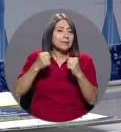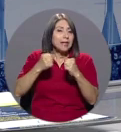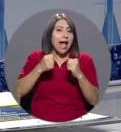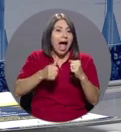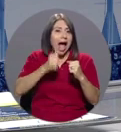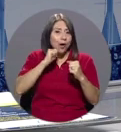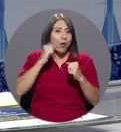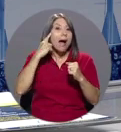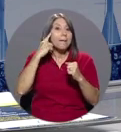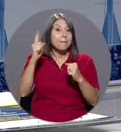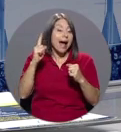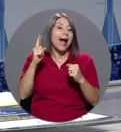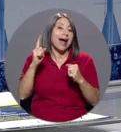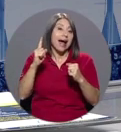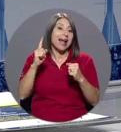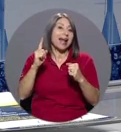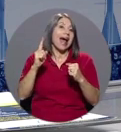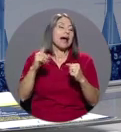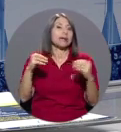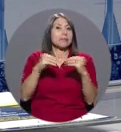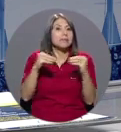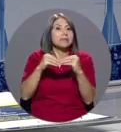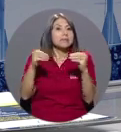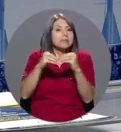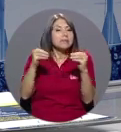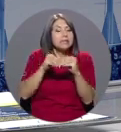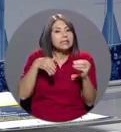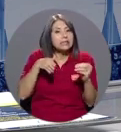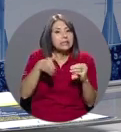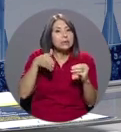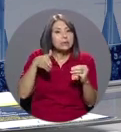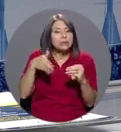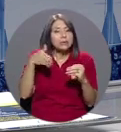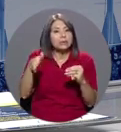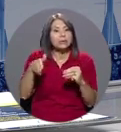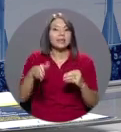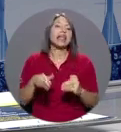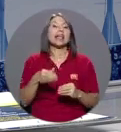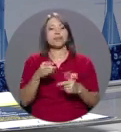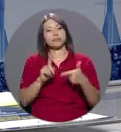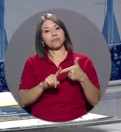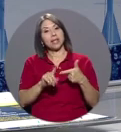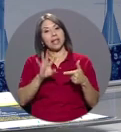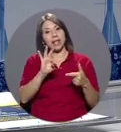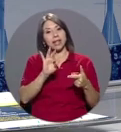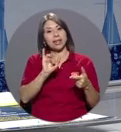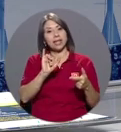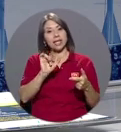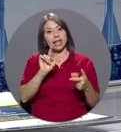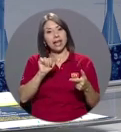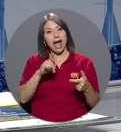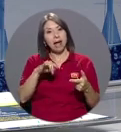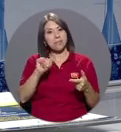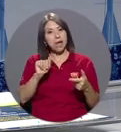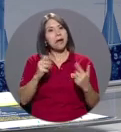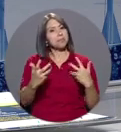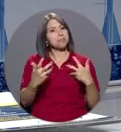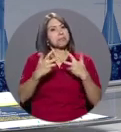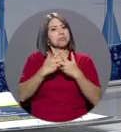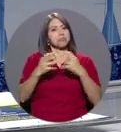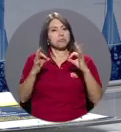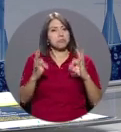bastante baja en el agua para cultivos ya un poquito como semi-intensivos. Si hablamos de tilapia, bueno, es bastante adaptable,